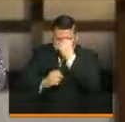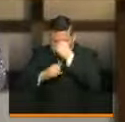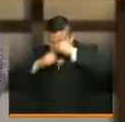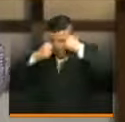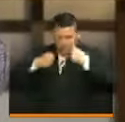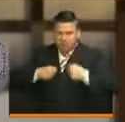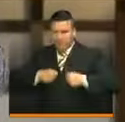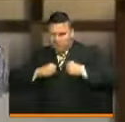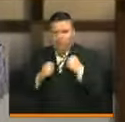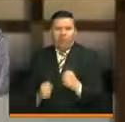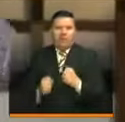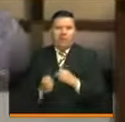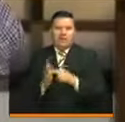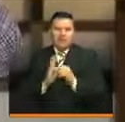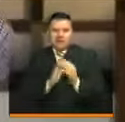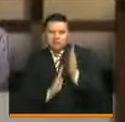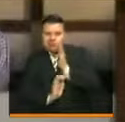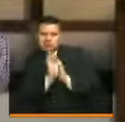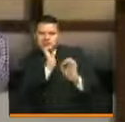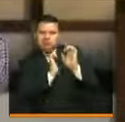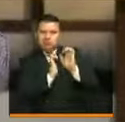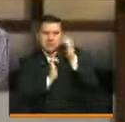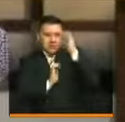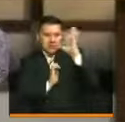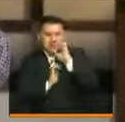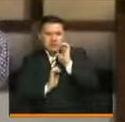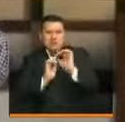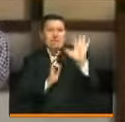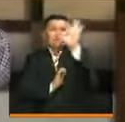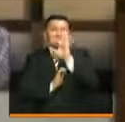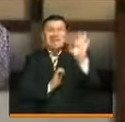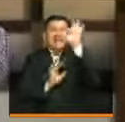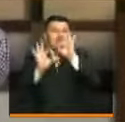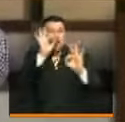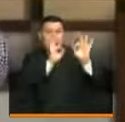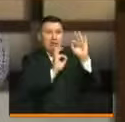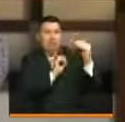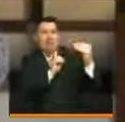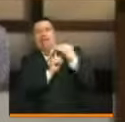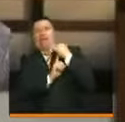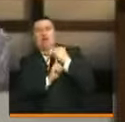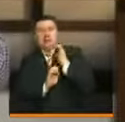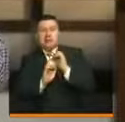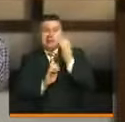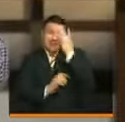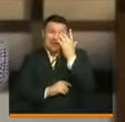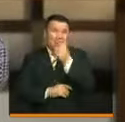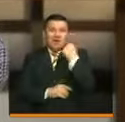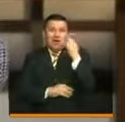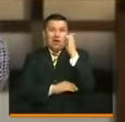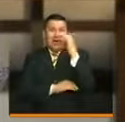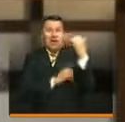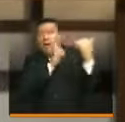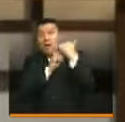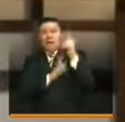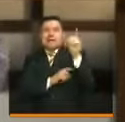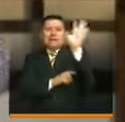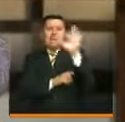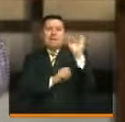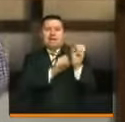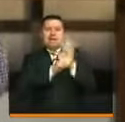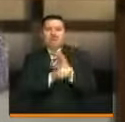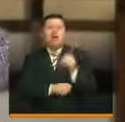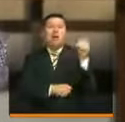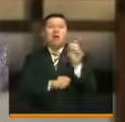hospitalario del país para que puedan enfrentar ese virus que de alguna manera es la amenaza que tenemos hoy los colombianos y que